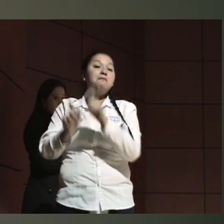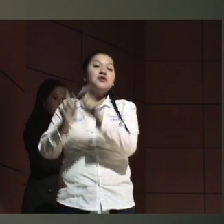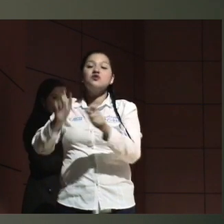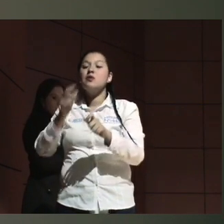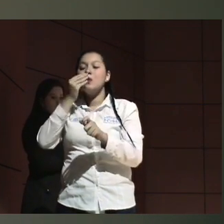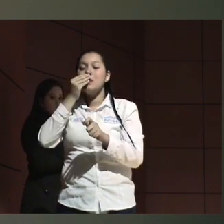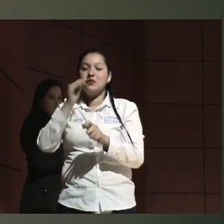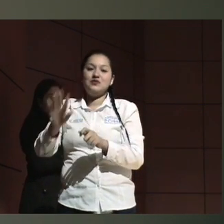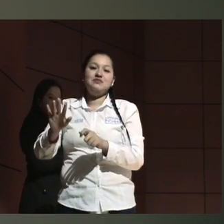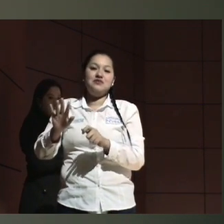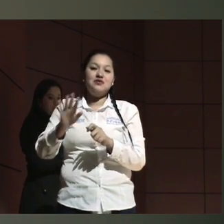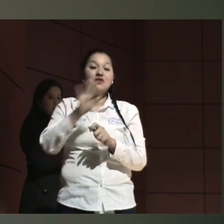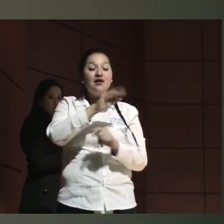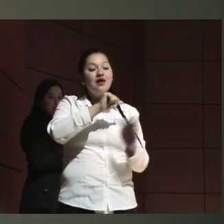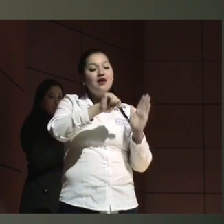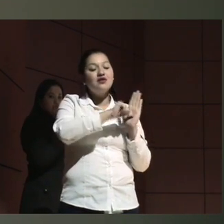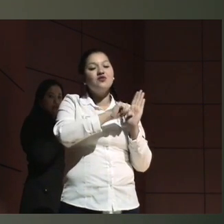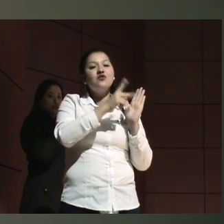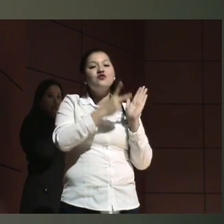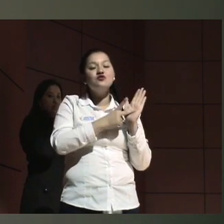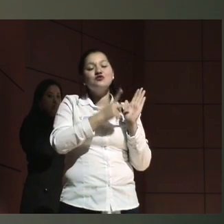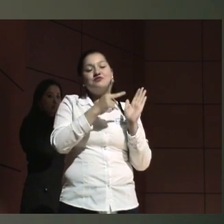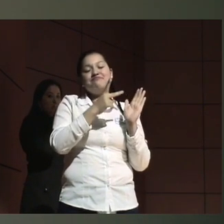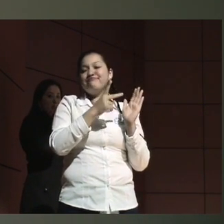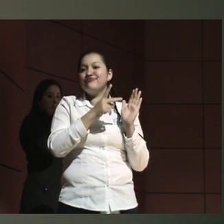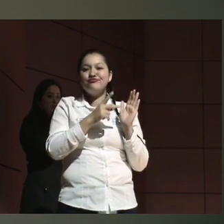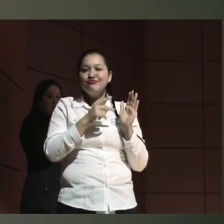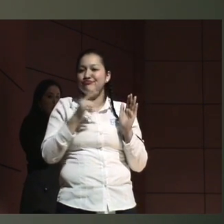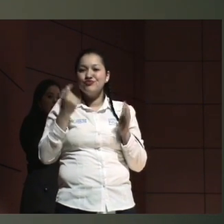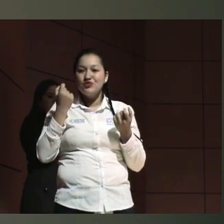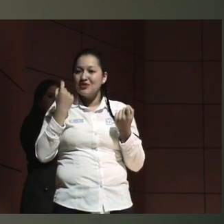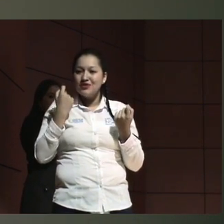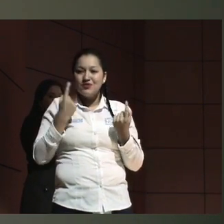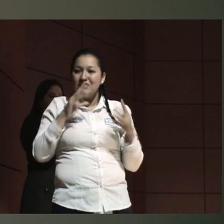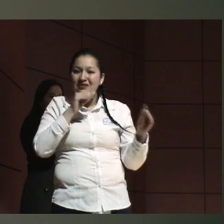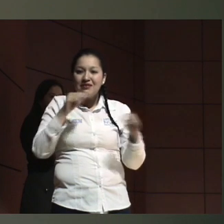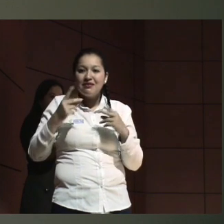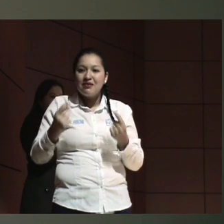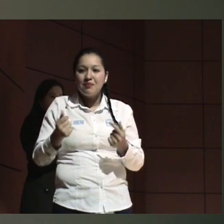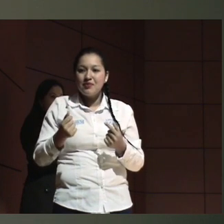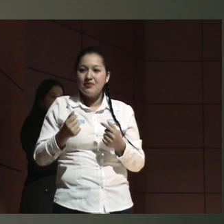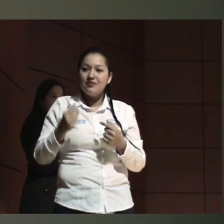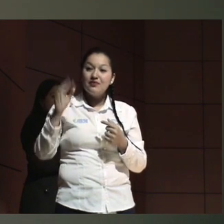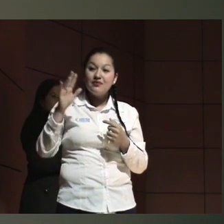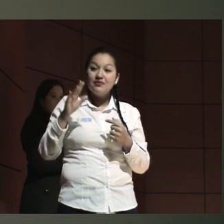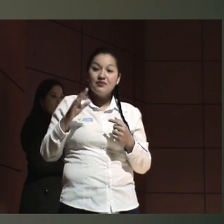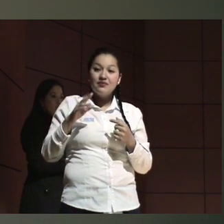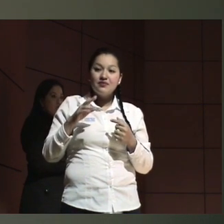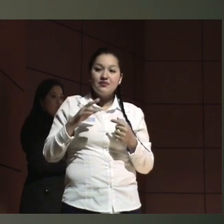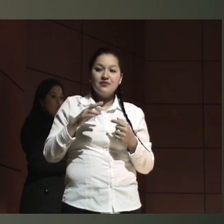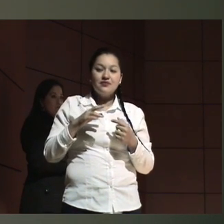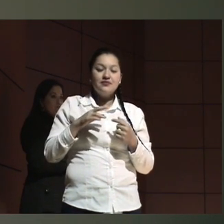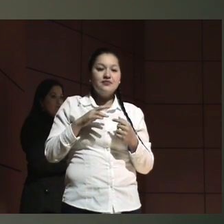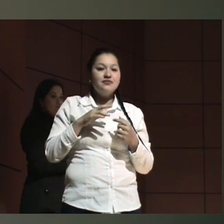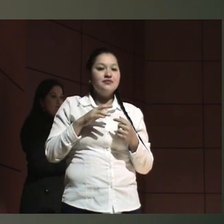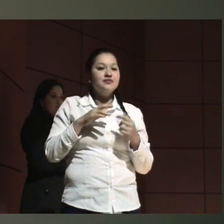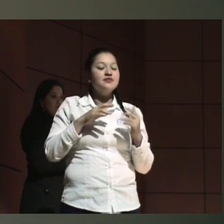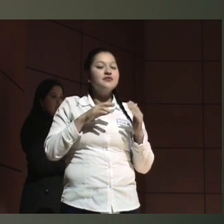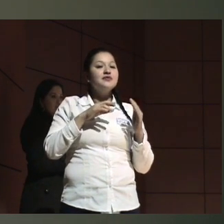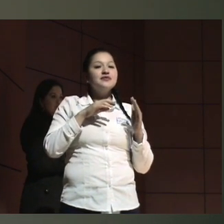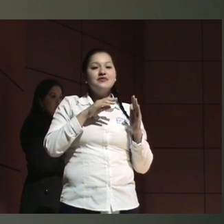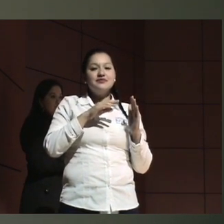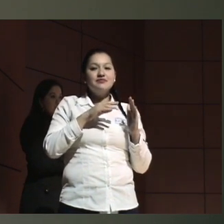en el artículo 140 del código civil se denomina van locos furiosos y mentecatos a ciertos individuos cuya manifestación